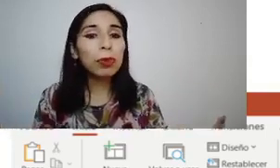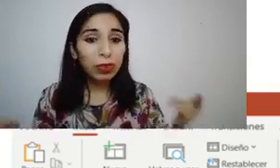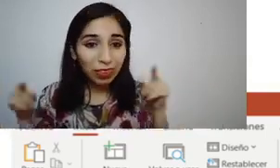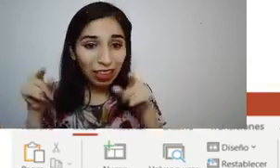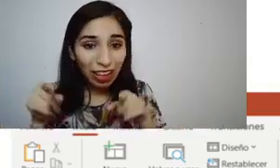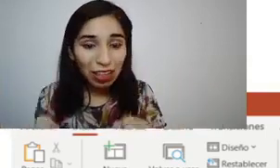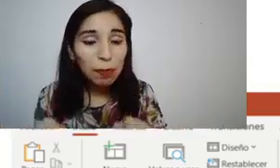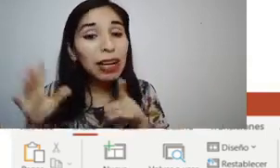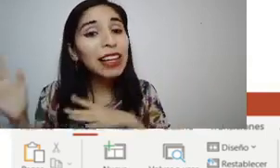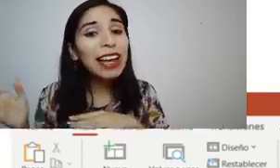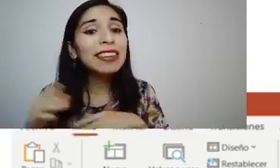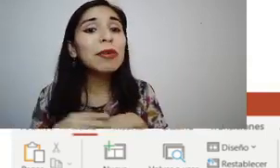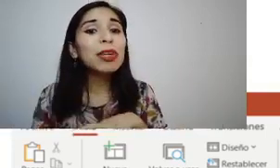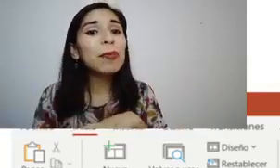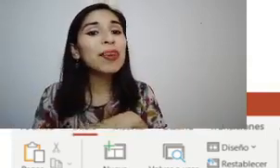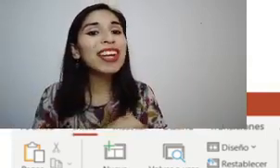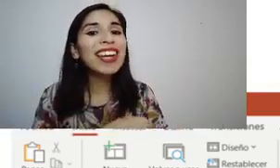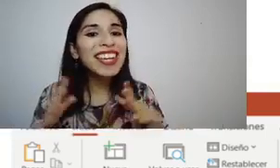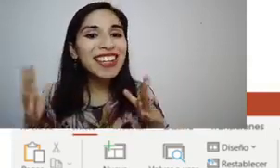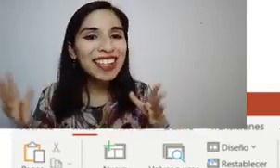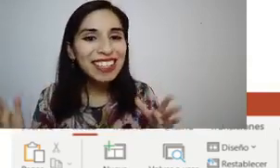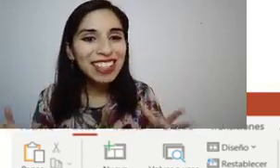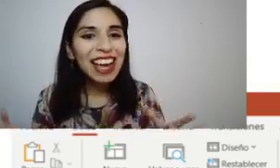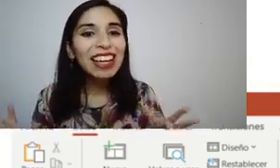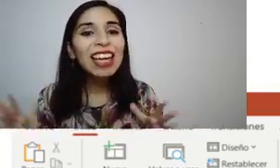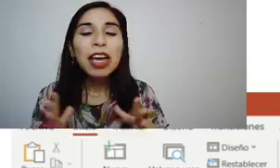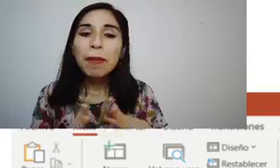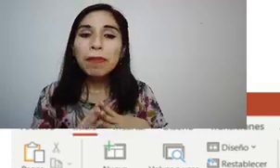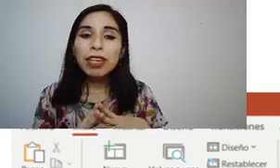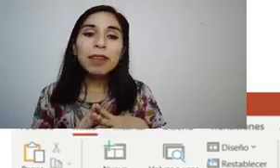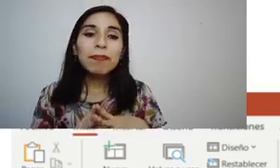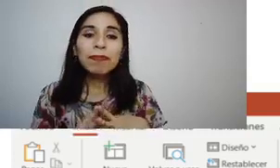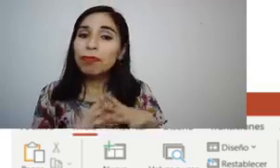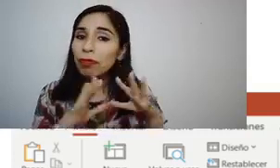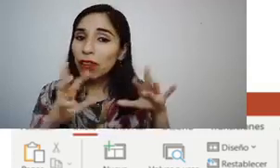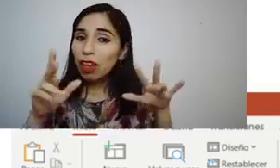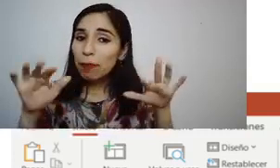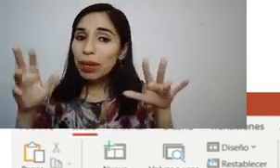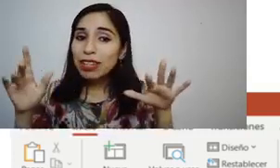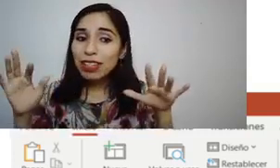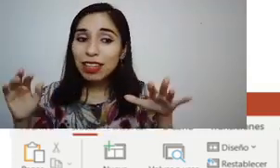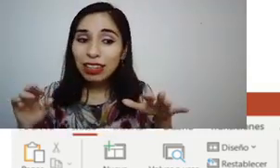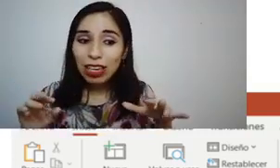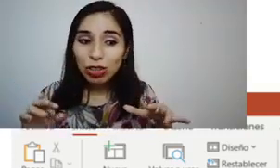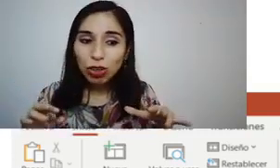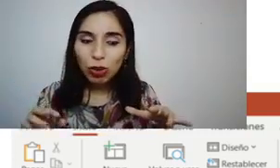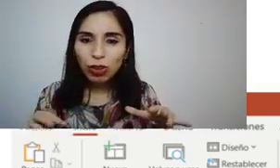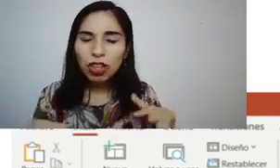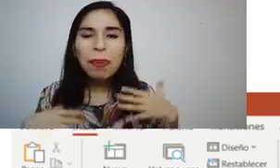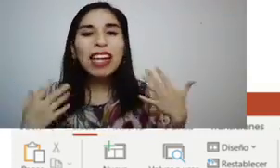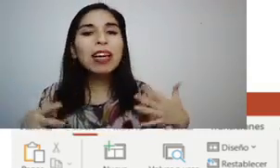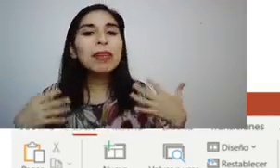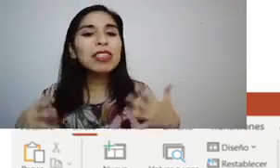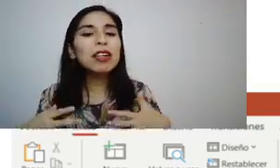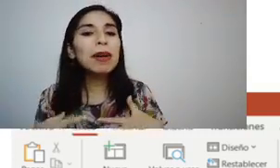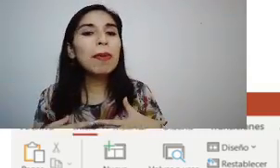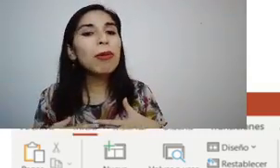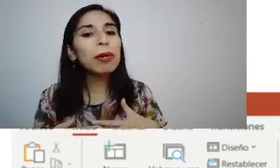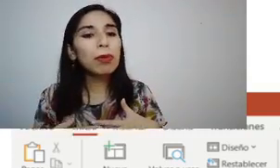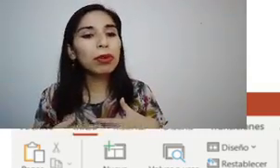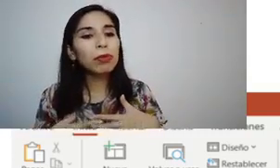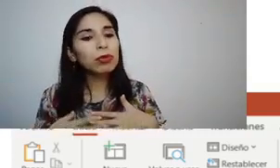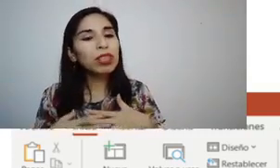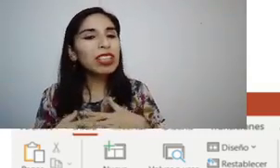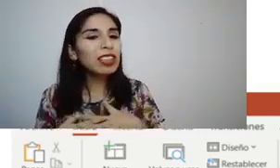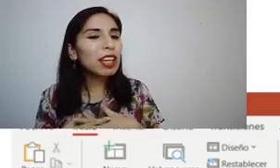mi powerpoint de aquí para adelante voy a poder iniciar mi presentación y para qué sirve el